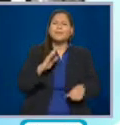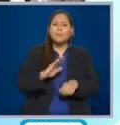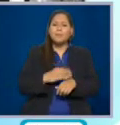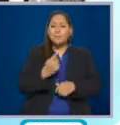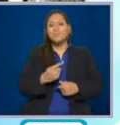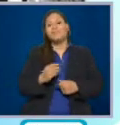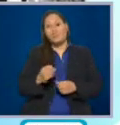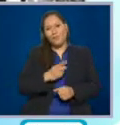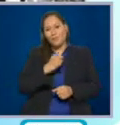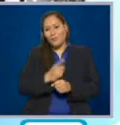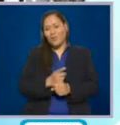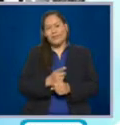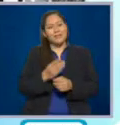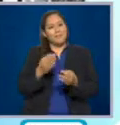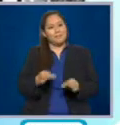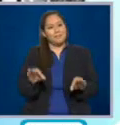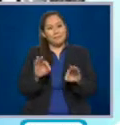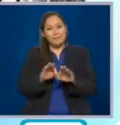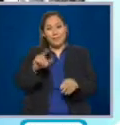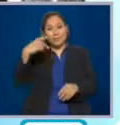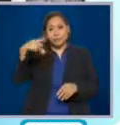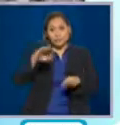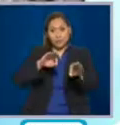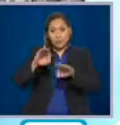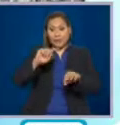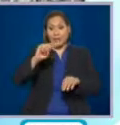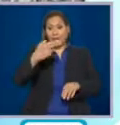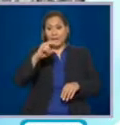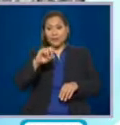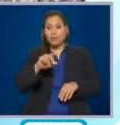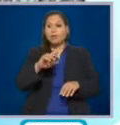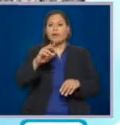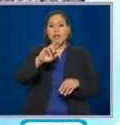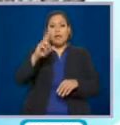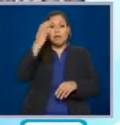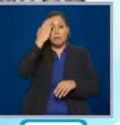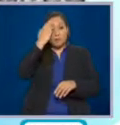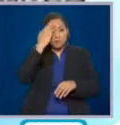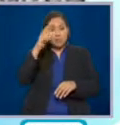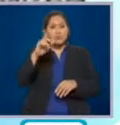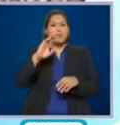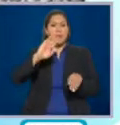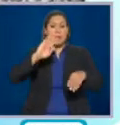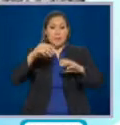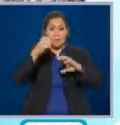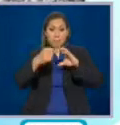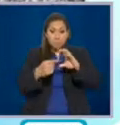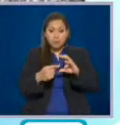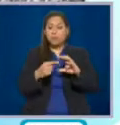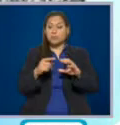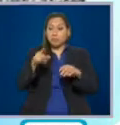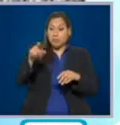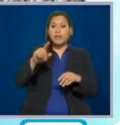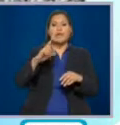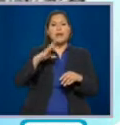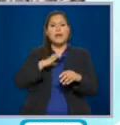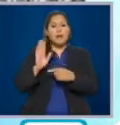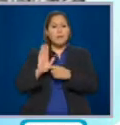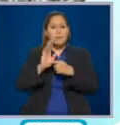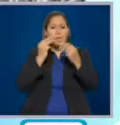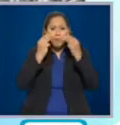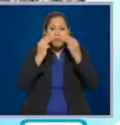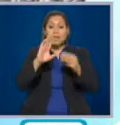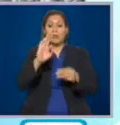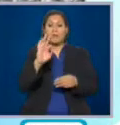una oportunidad muy grande. El trabajo de Theo es reconocido a nivel mundial. Él constantemente tiene exhibiciones, tiene